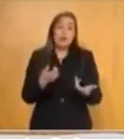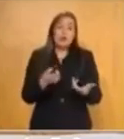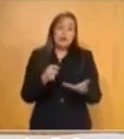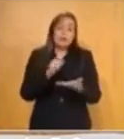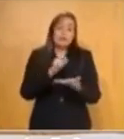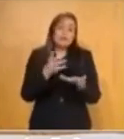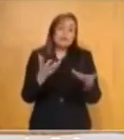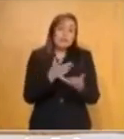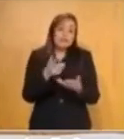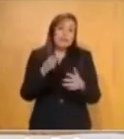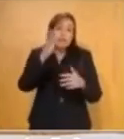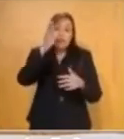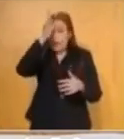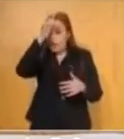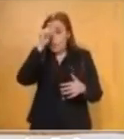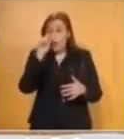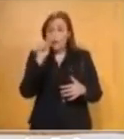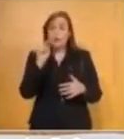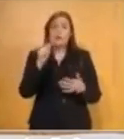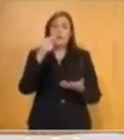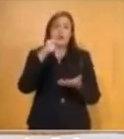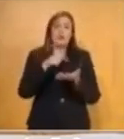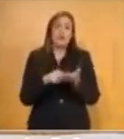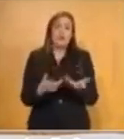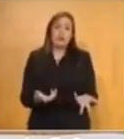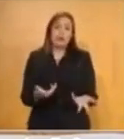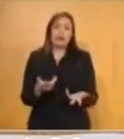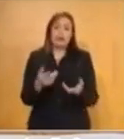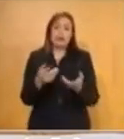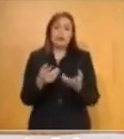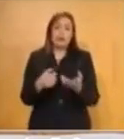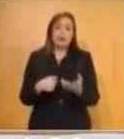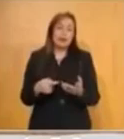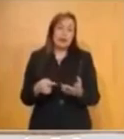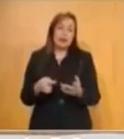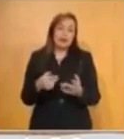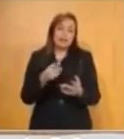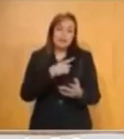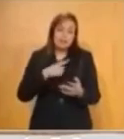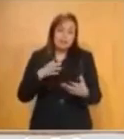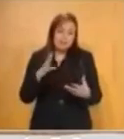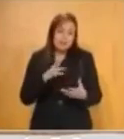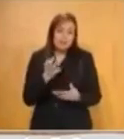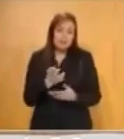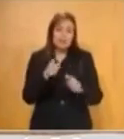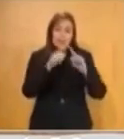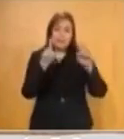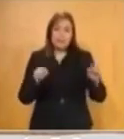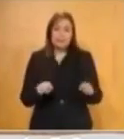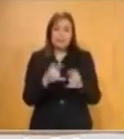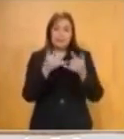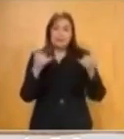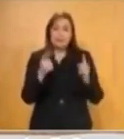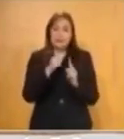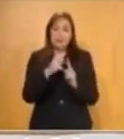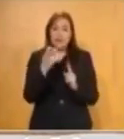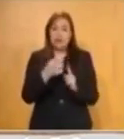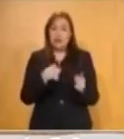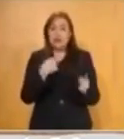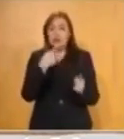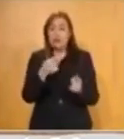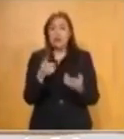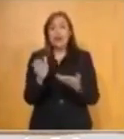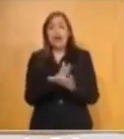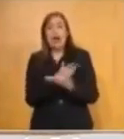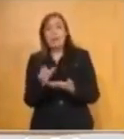poner lo que tú consideras conveniente para esa historia. Por eso te pedí que en una hoja aparte hagas primero tus notas, la introducción, el